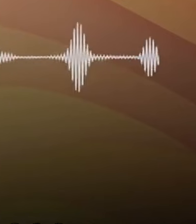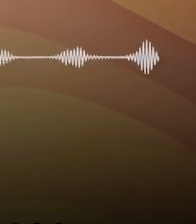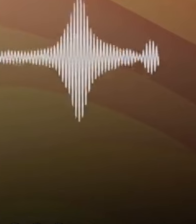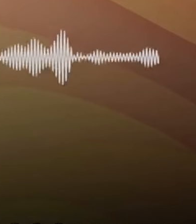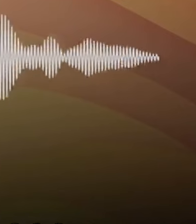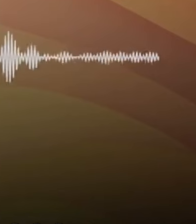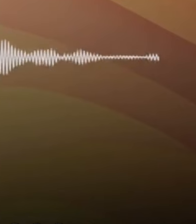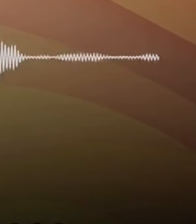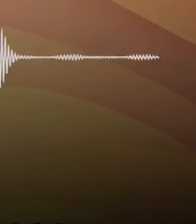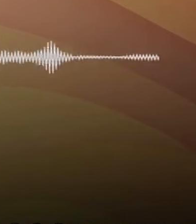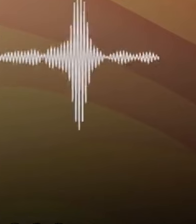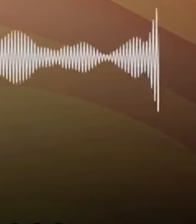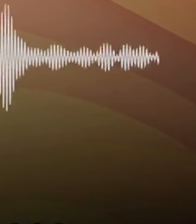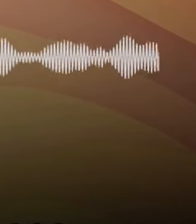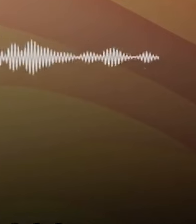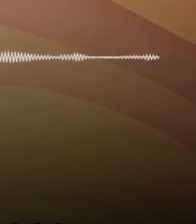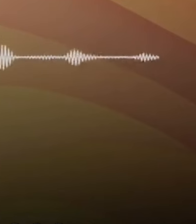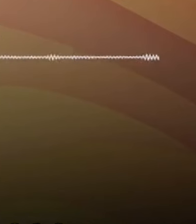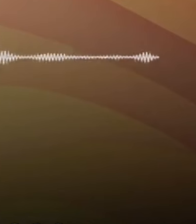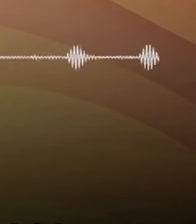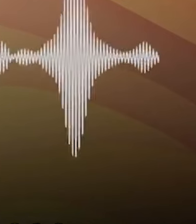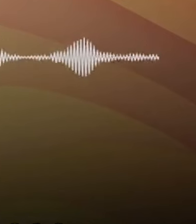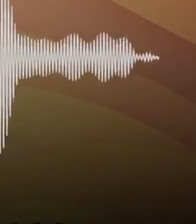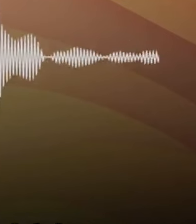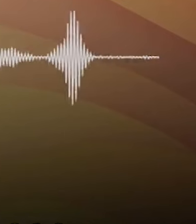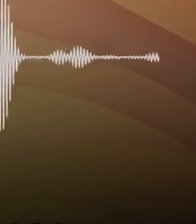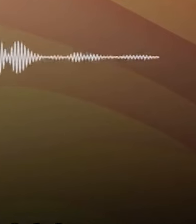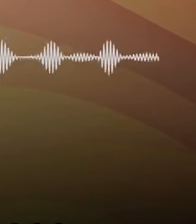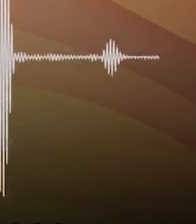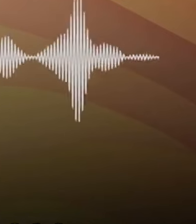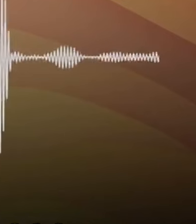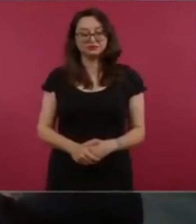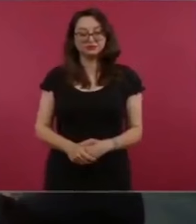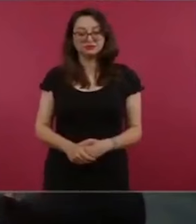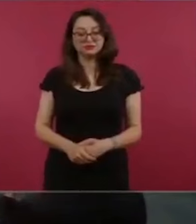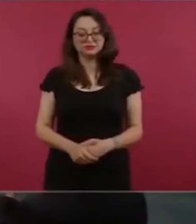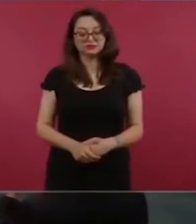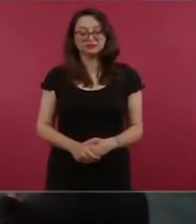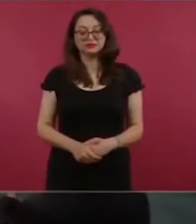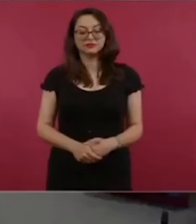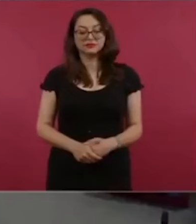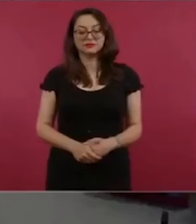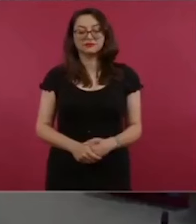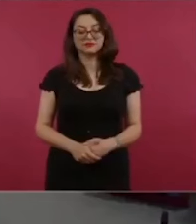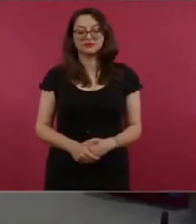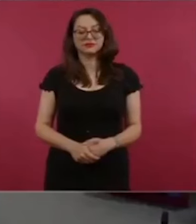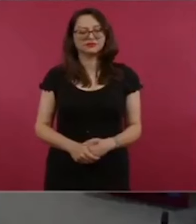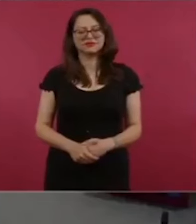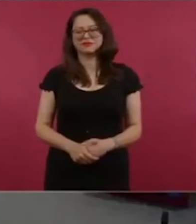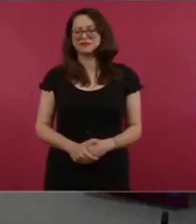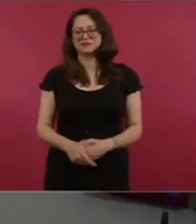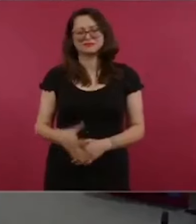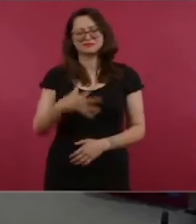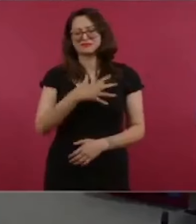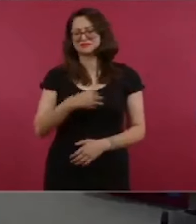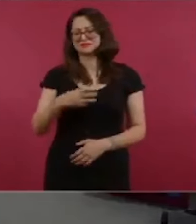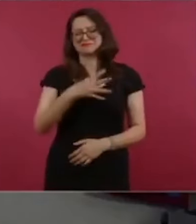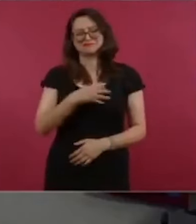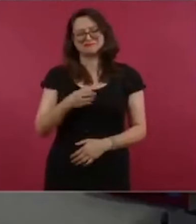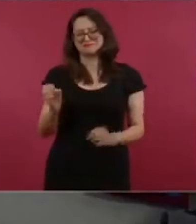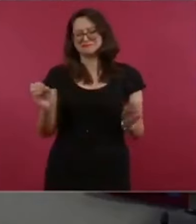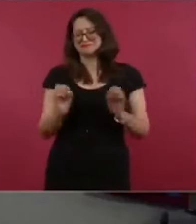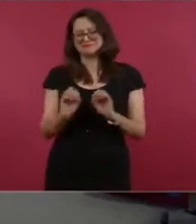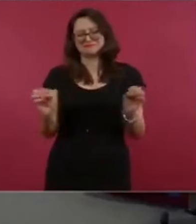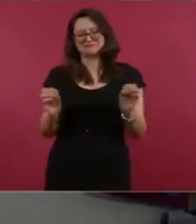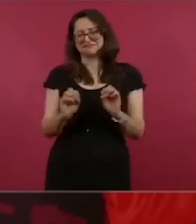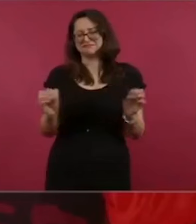y como vio que él no le volvieron a molestar a ese güey que lo llevó a extorsionar y que la madre... Y mencionan a su hijo. No, mi hijo no tiene nada que ver con eso.